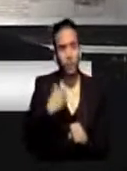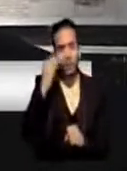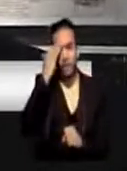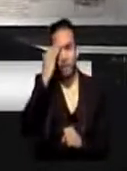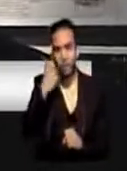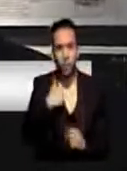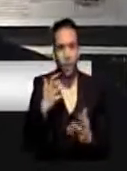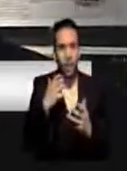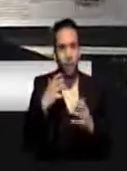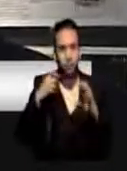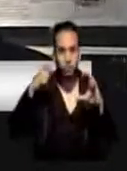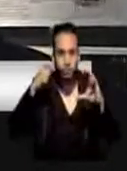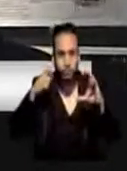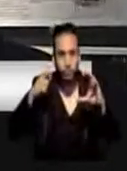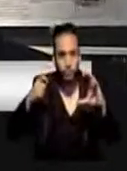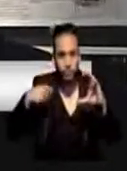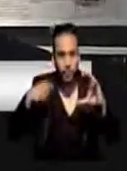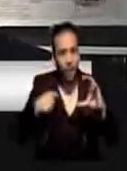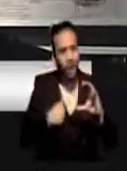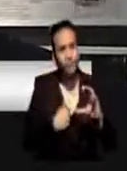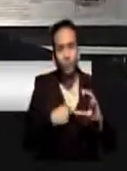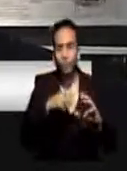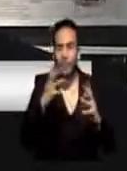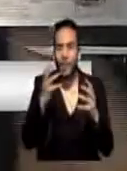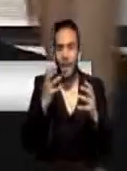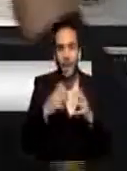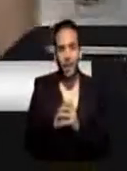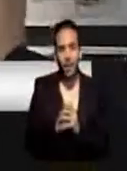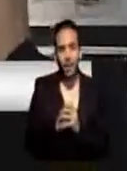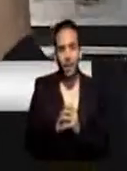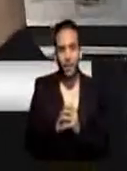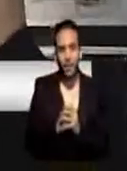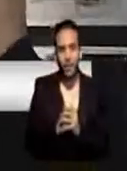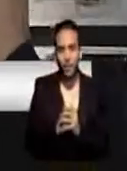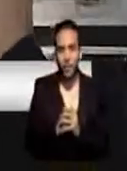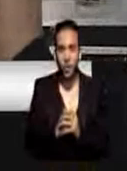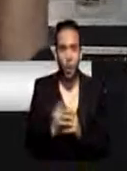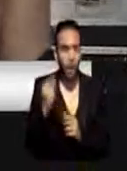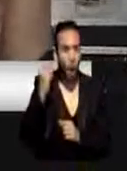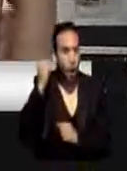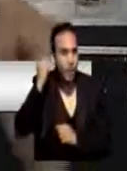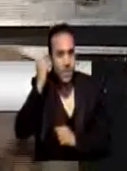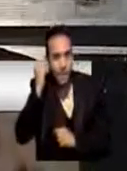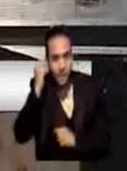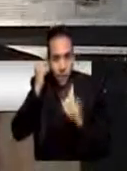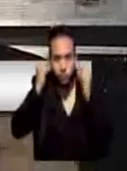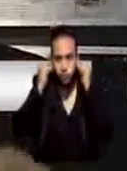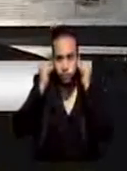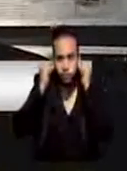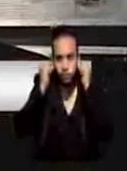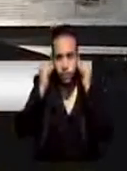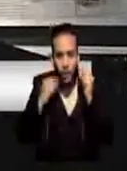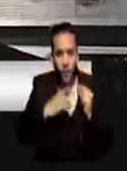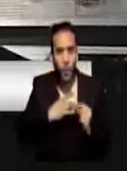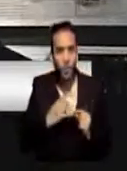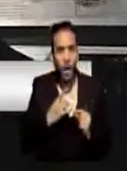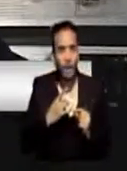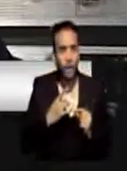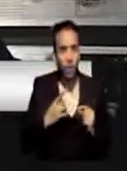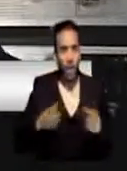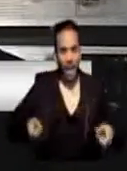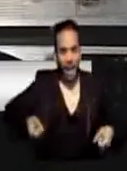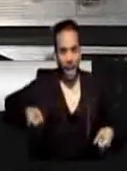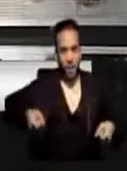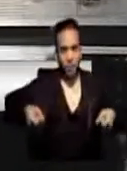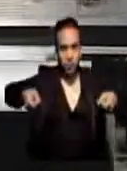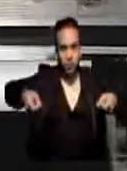ser camarógrafo. Eso era el anhelo mío, ponerme unos audífonos en los oídos, coger la cámara,